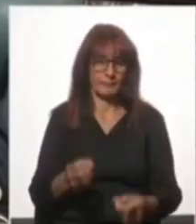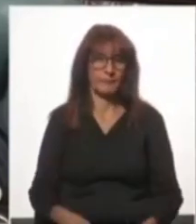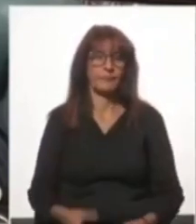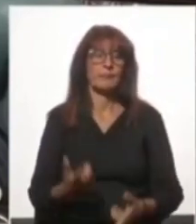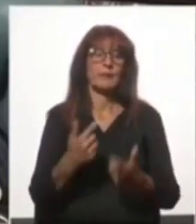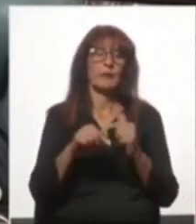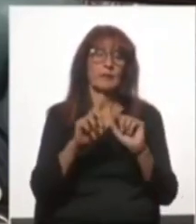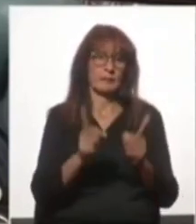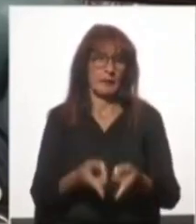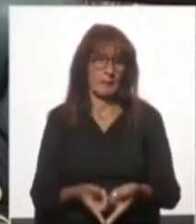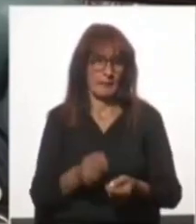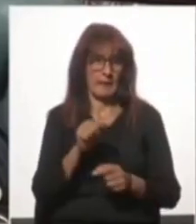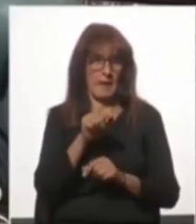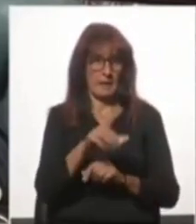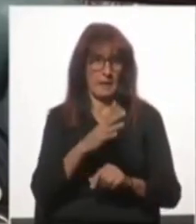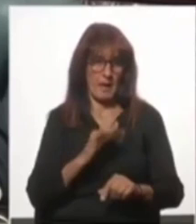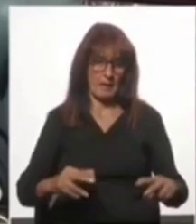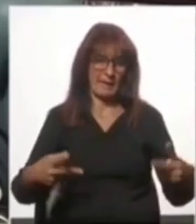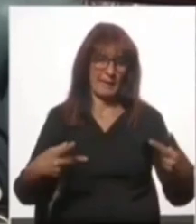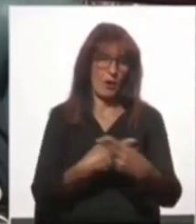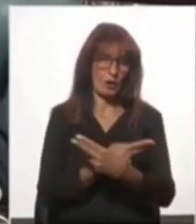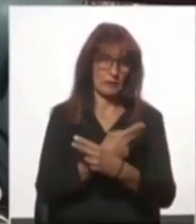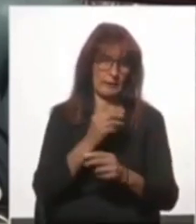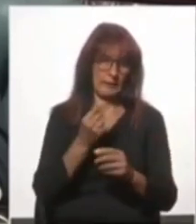También ahí hay recortes de recursos.